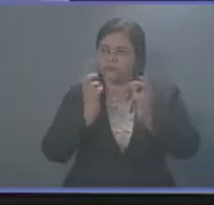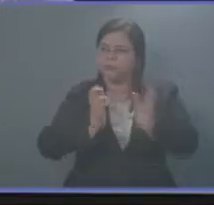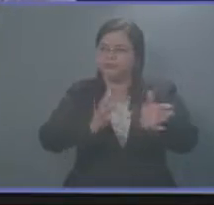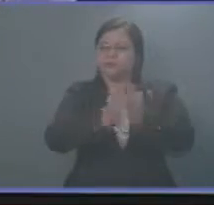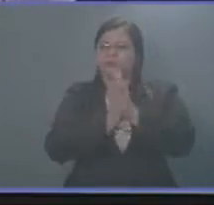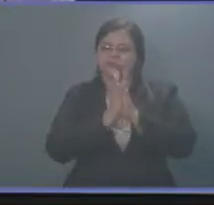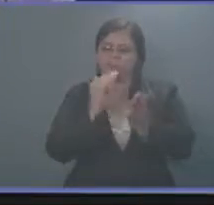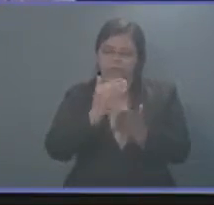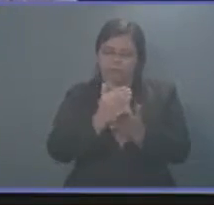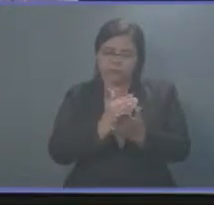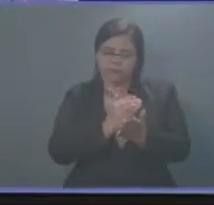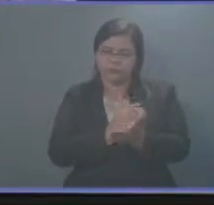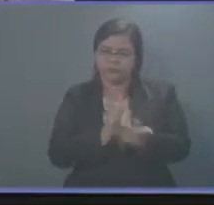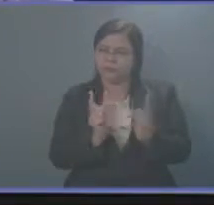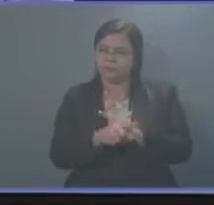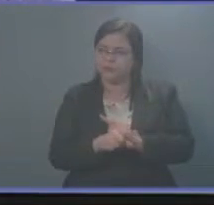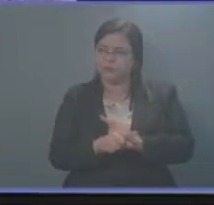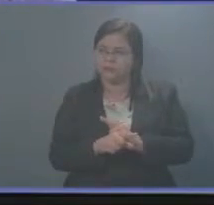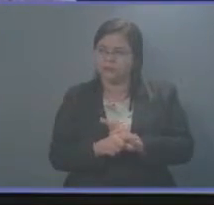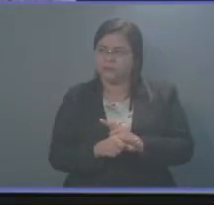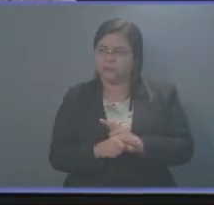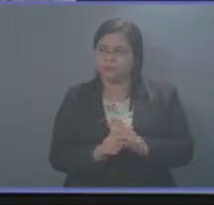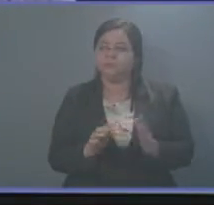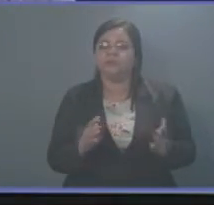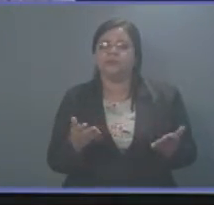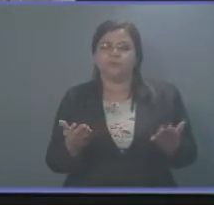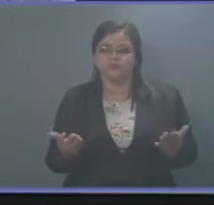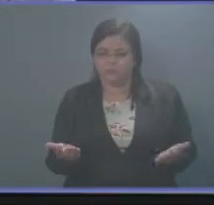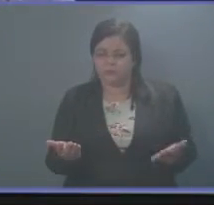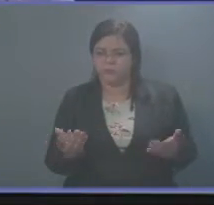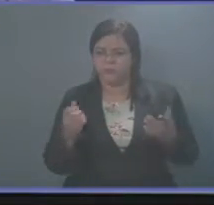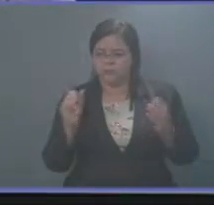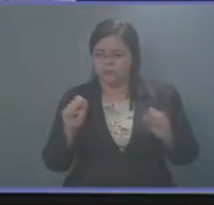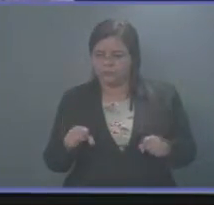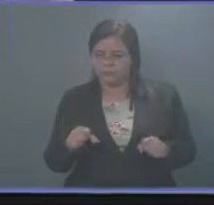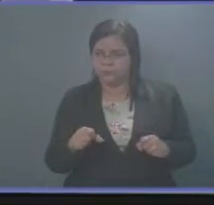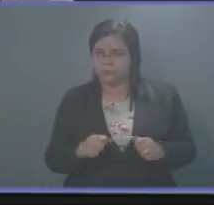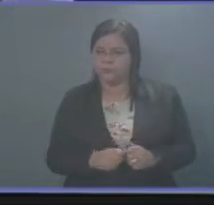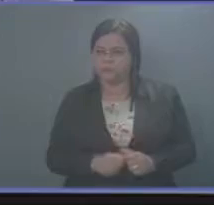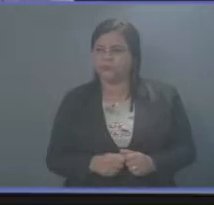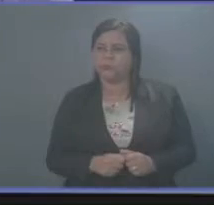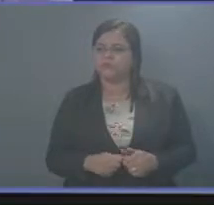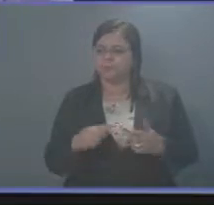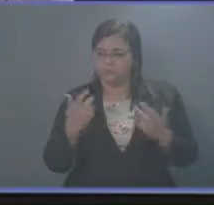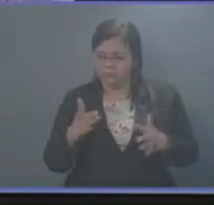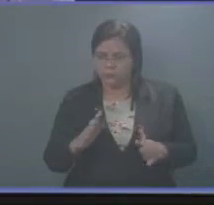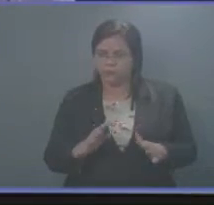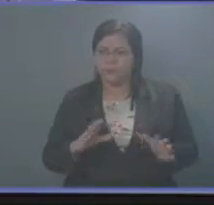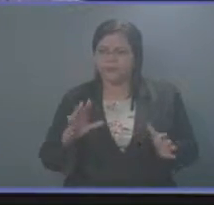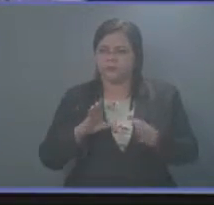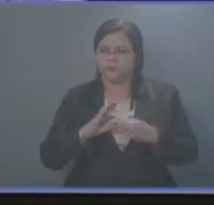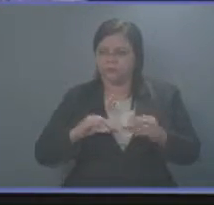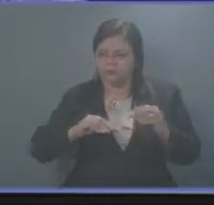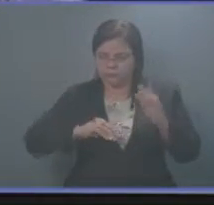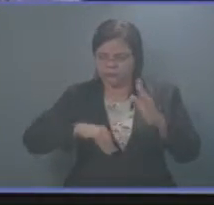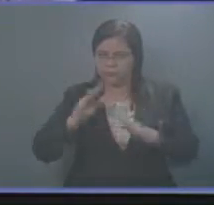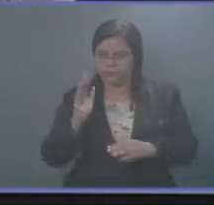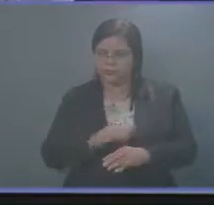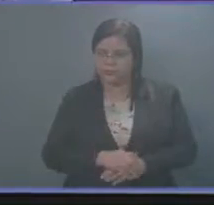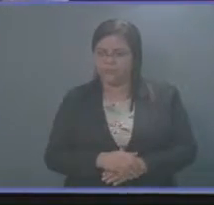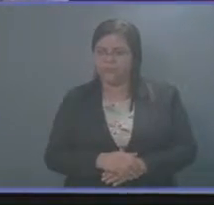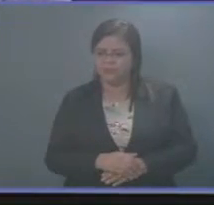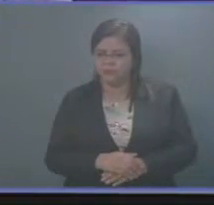solicitarle modificación de agenda, presidente, en el sentido de incorporar una pieza de correspondencia que es la